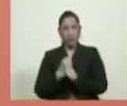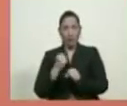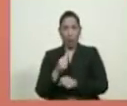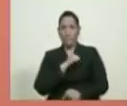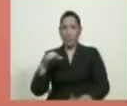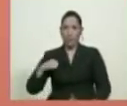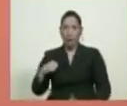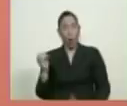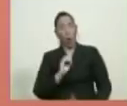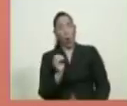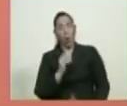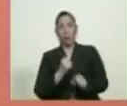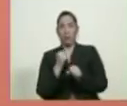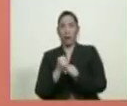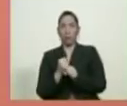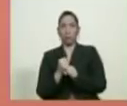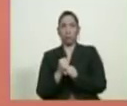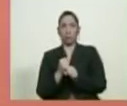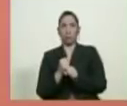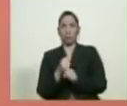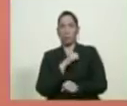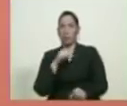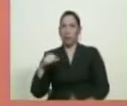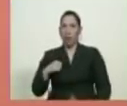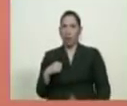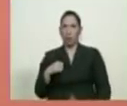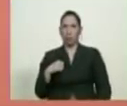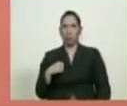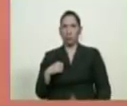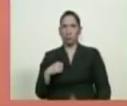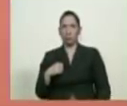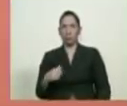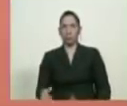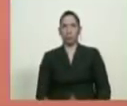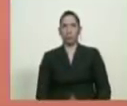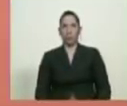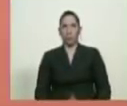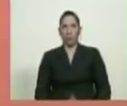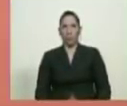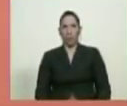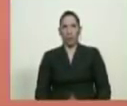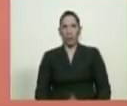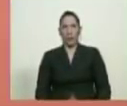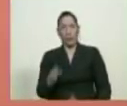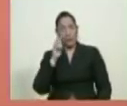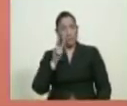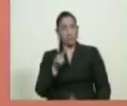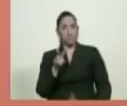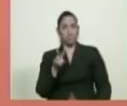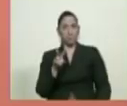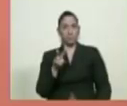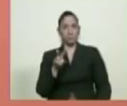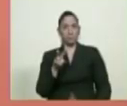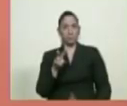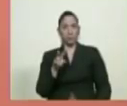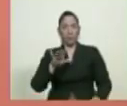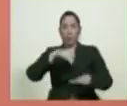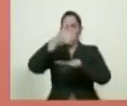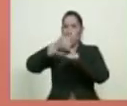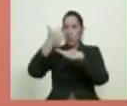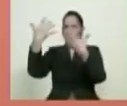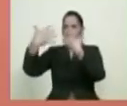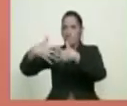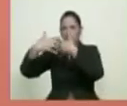o un trabajador privado y nota, ojalá no ocurra, pero llega a notar que el dueño de la empresa